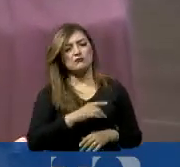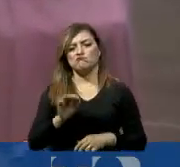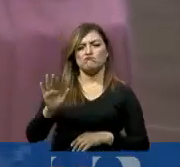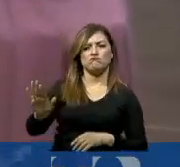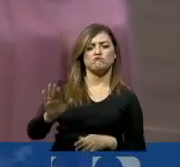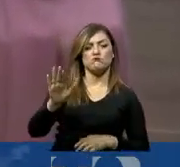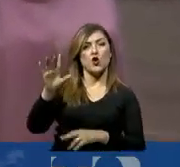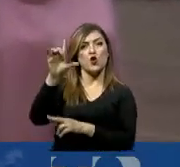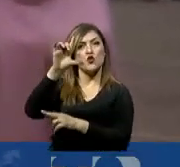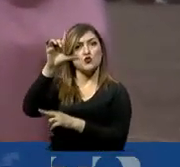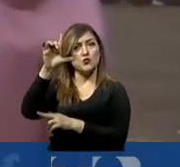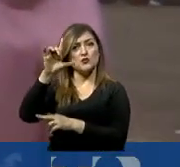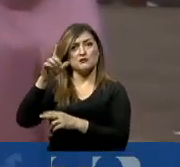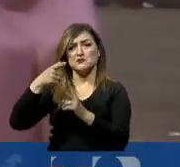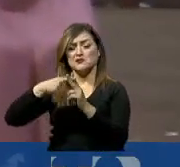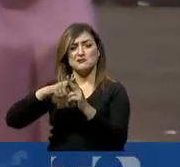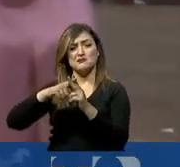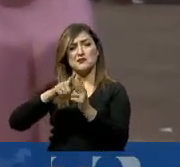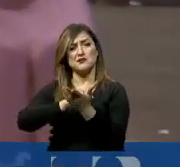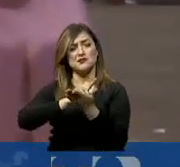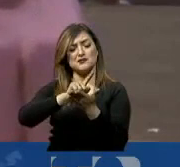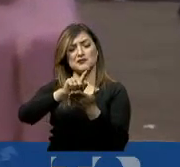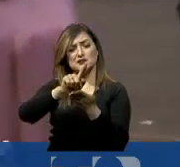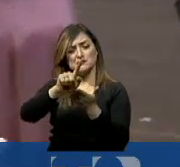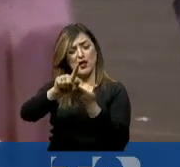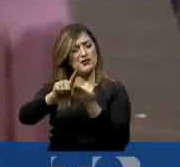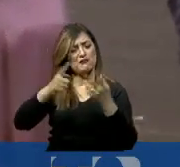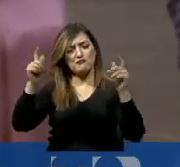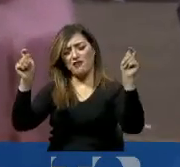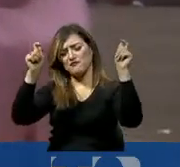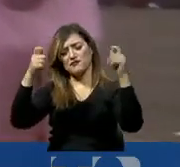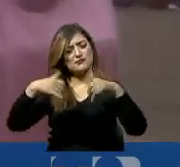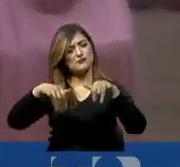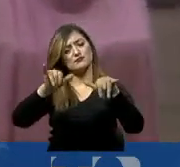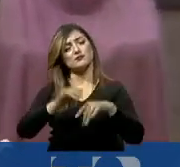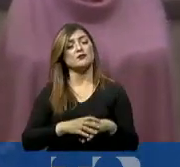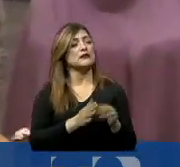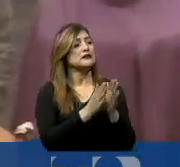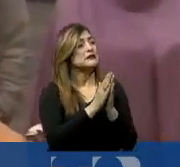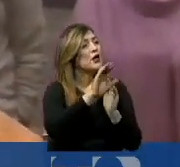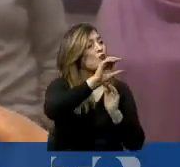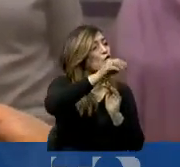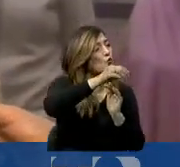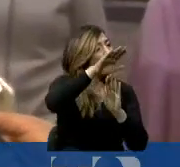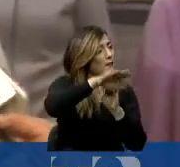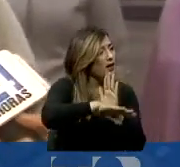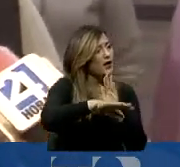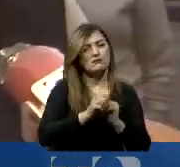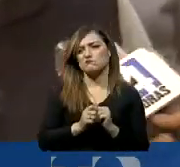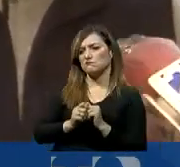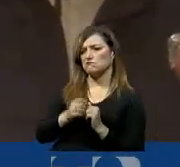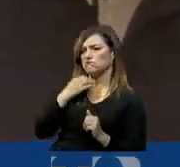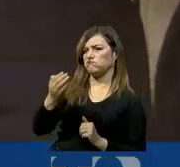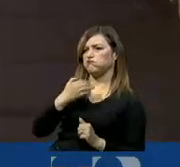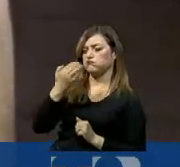toda la semana. Se les pide que baje el volumen y es insoportable el audio. No hacen caso, amenazan a los vecinos, inclusive